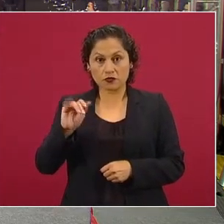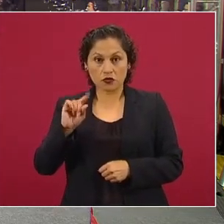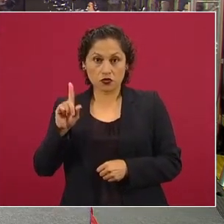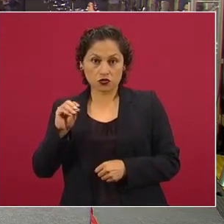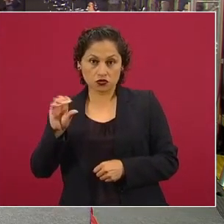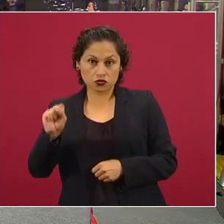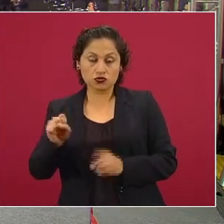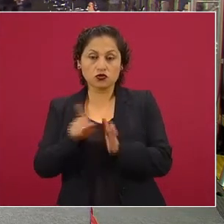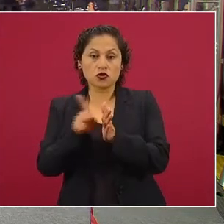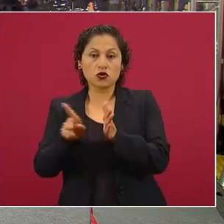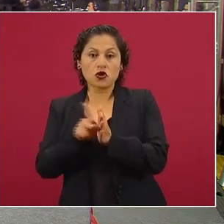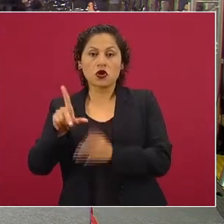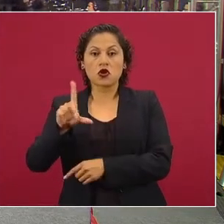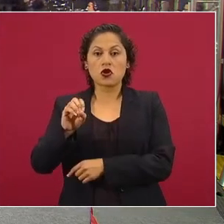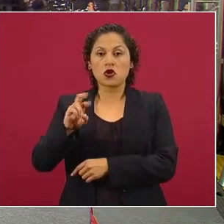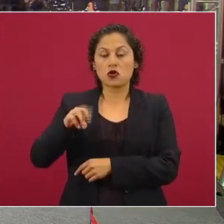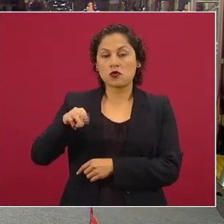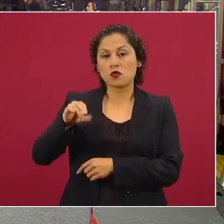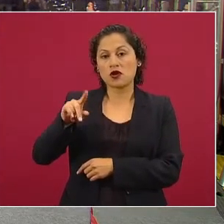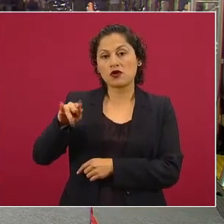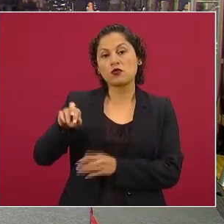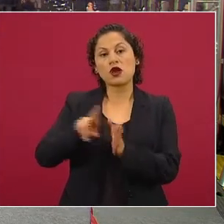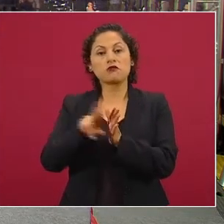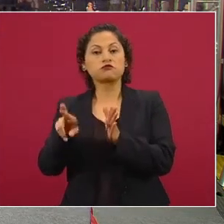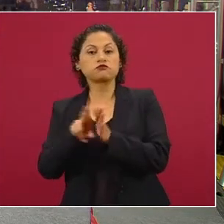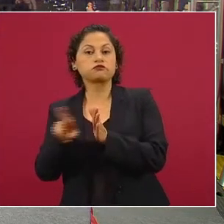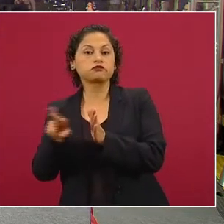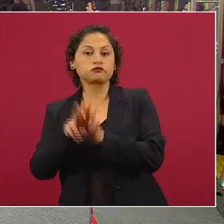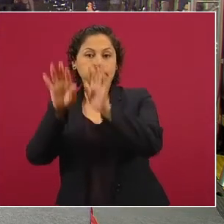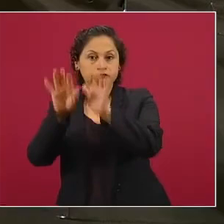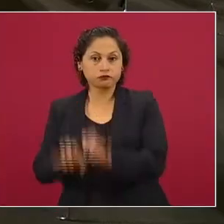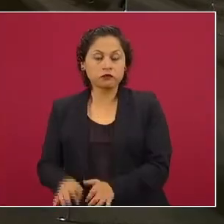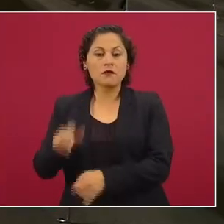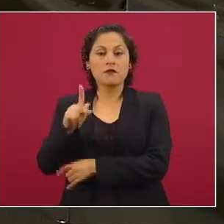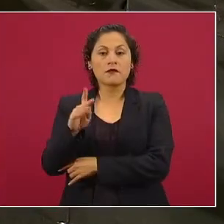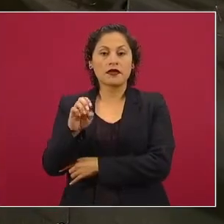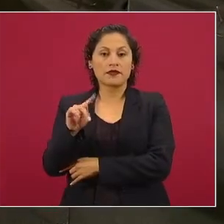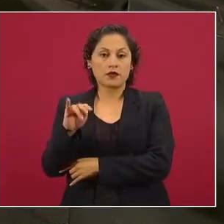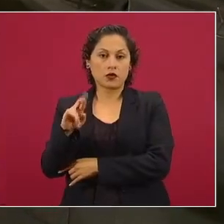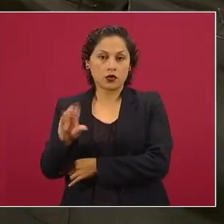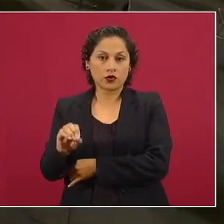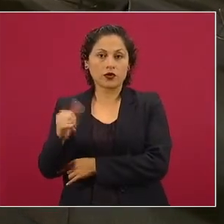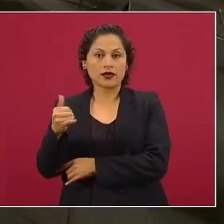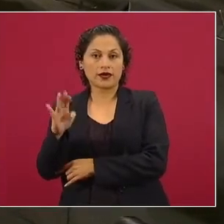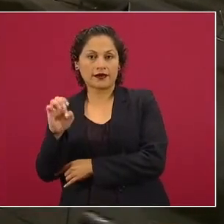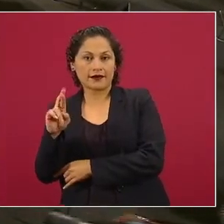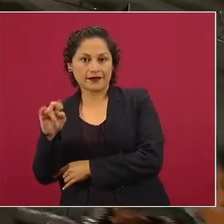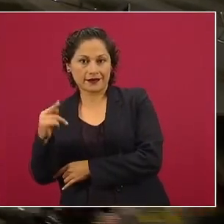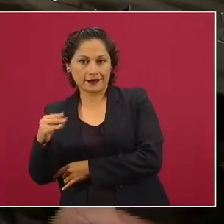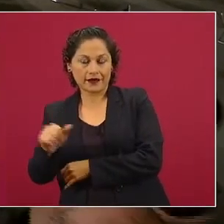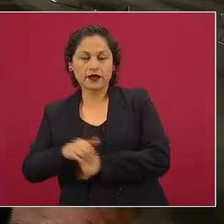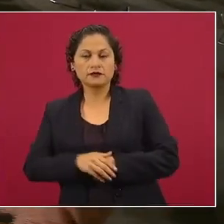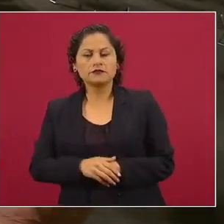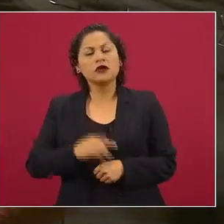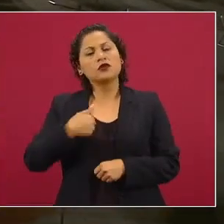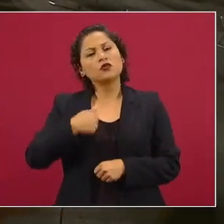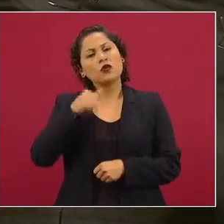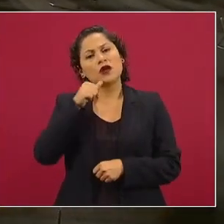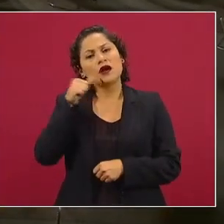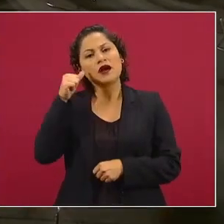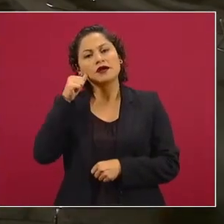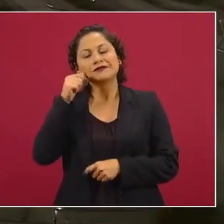Molécula y columnista de la revista Petróleo y Energía. Ayer no pude darle este dato.